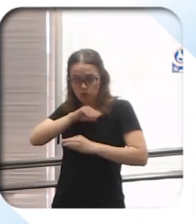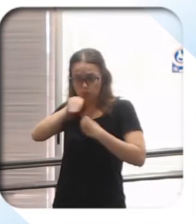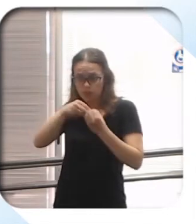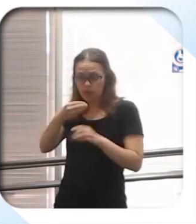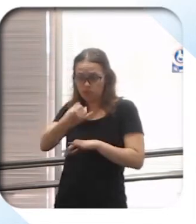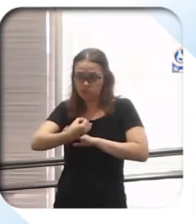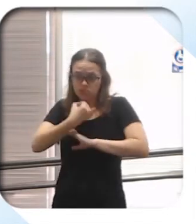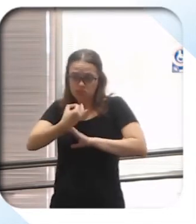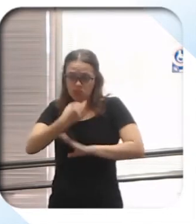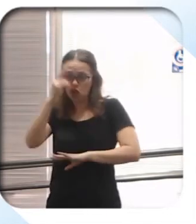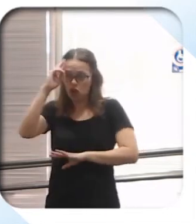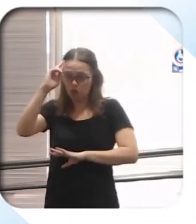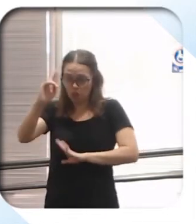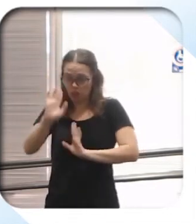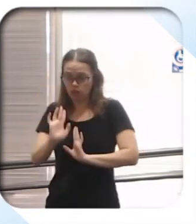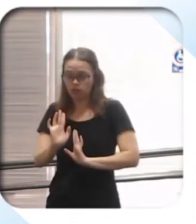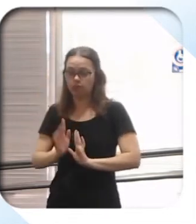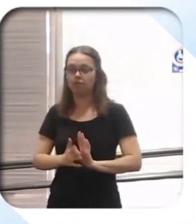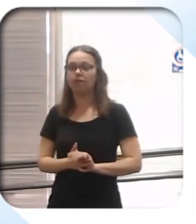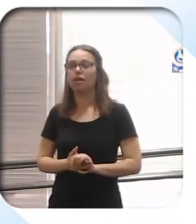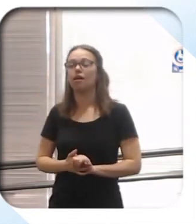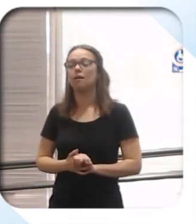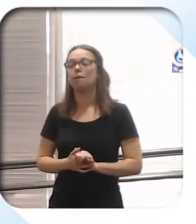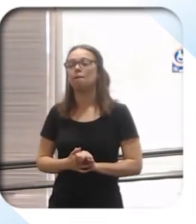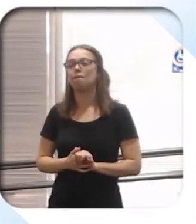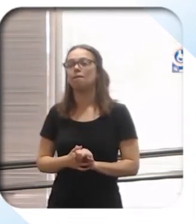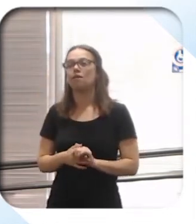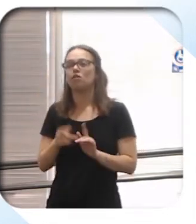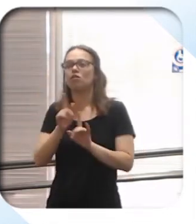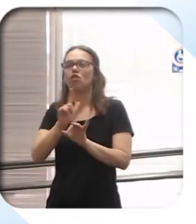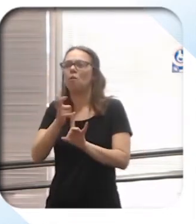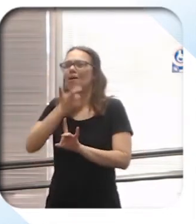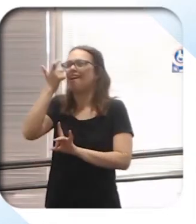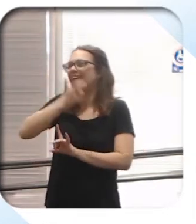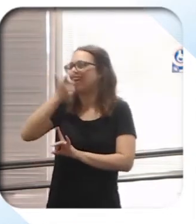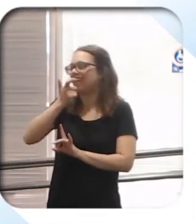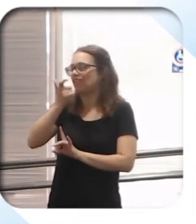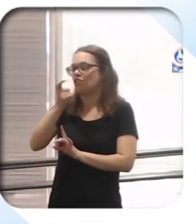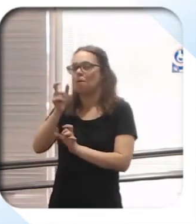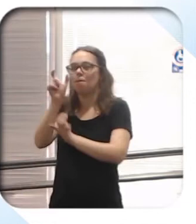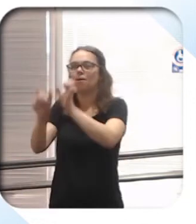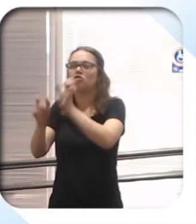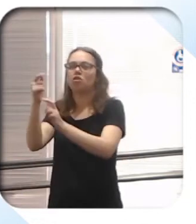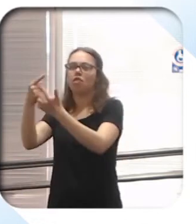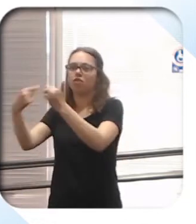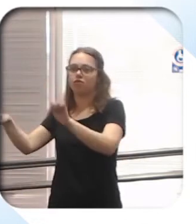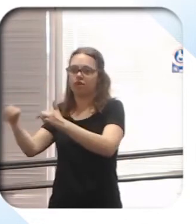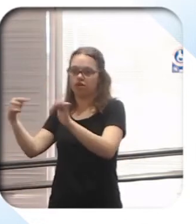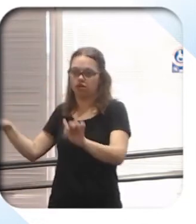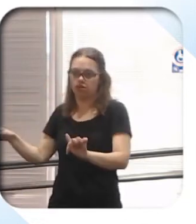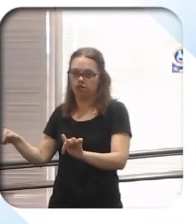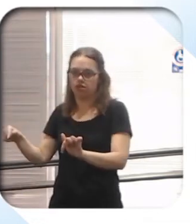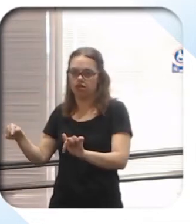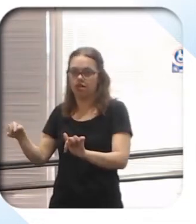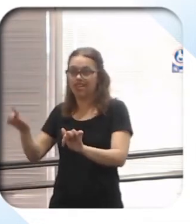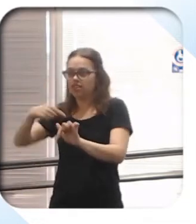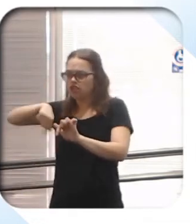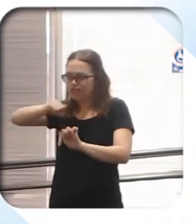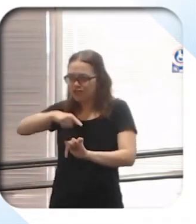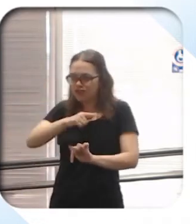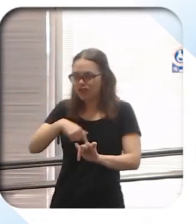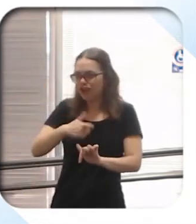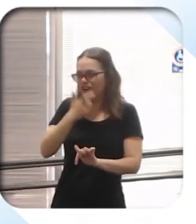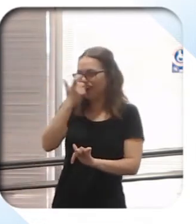familia muy tempranamente, ¿no? Es decir, no podíamos reírnos de la gente distinta. Pobre de nosotros, que nos riéramos